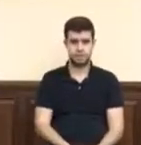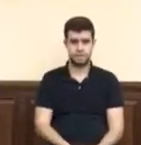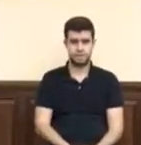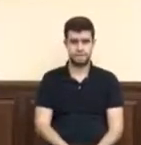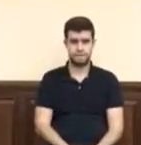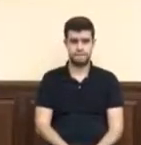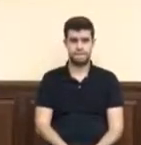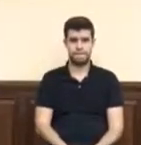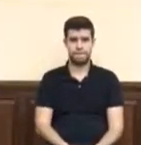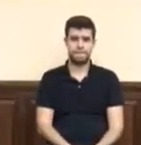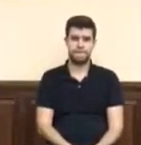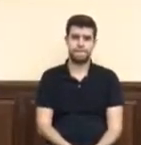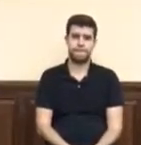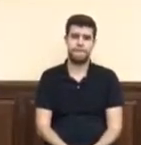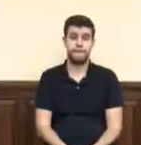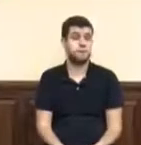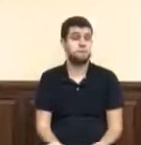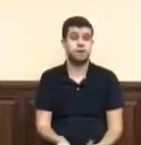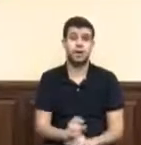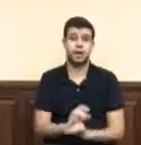Desde luego, nosotros, pues